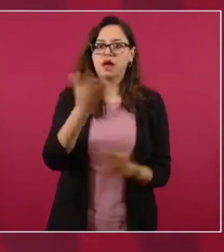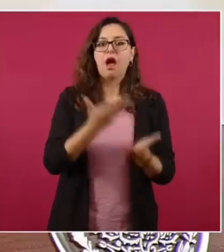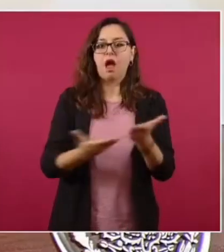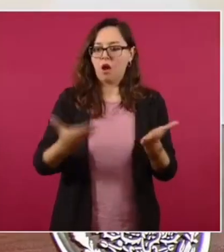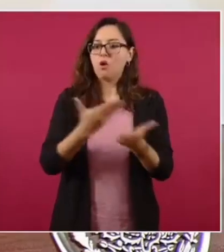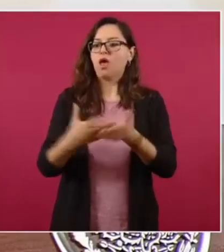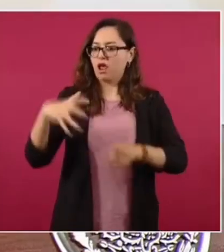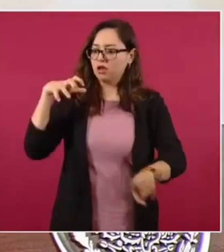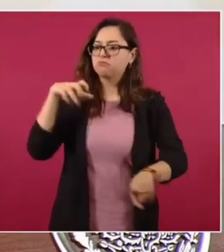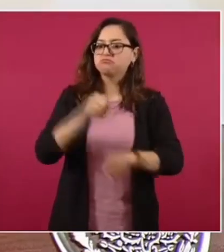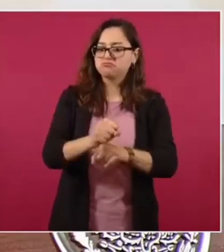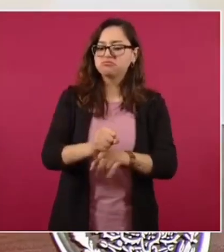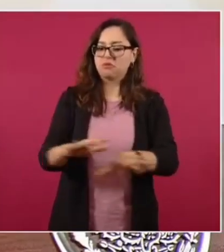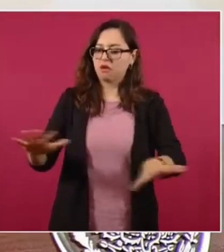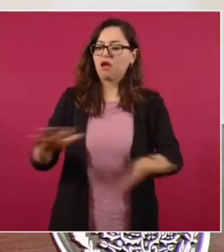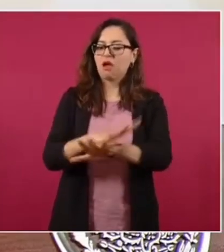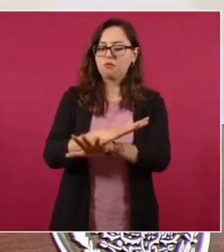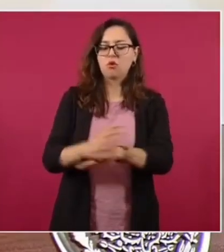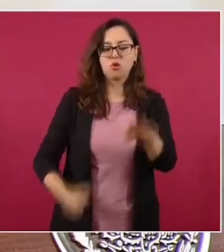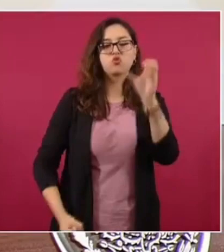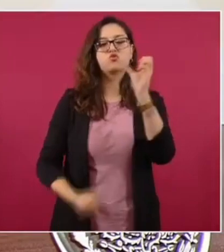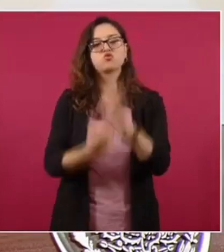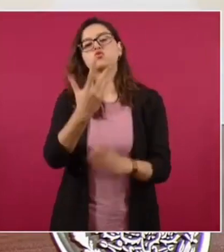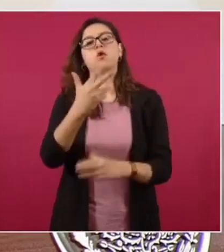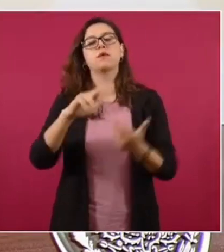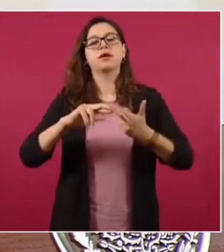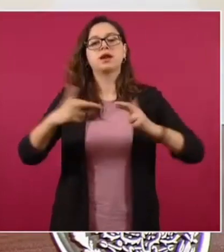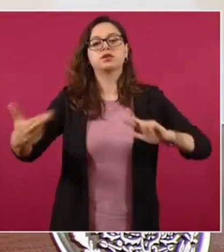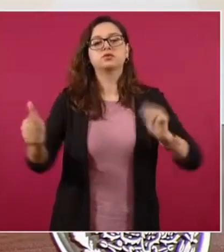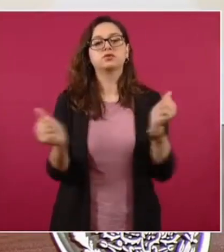en la política con relación a Cuba,